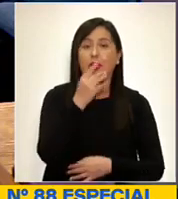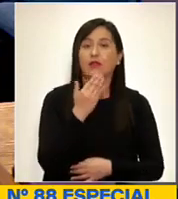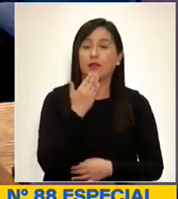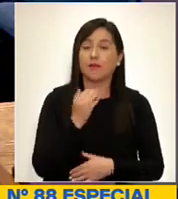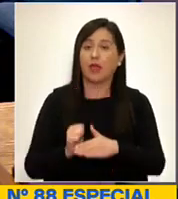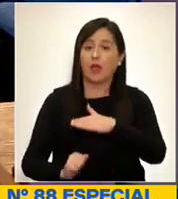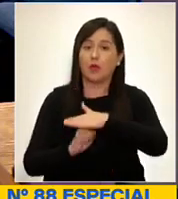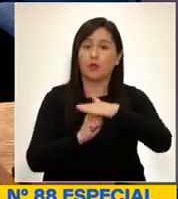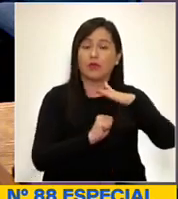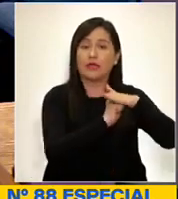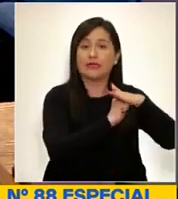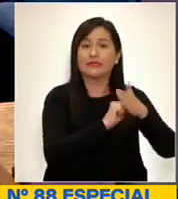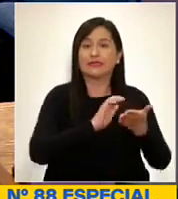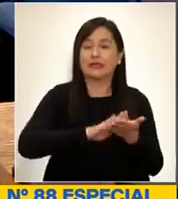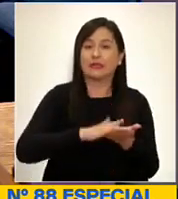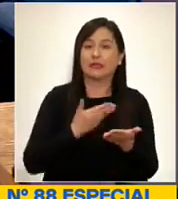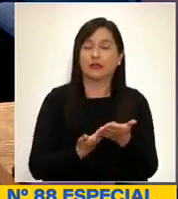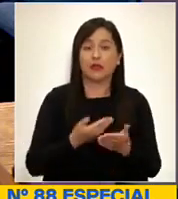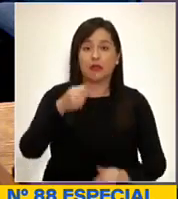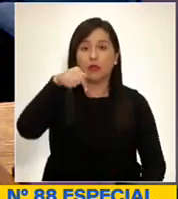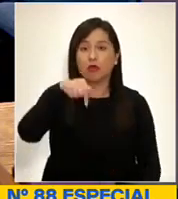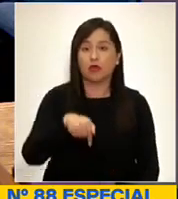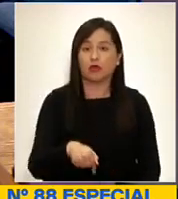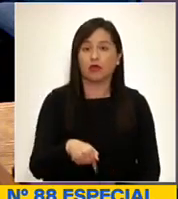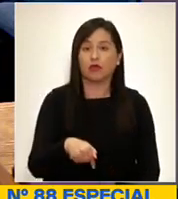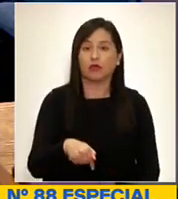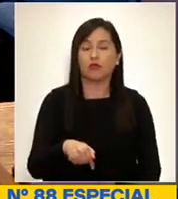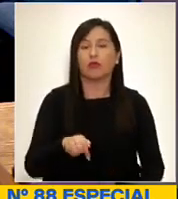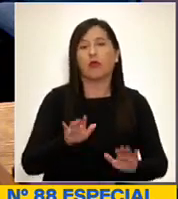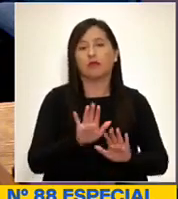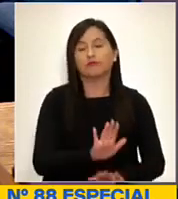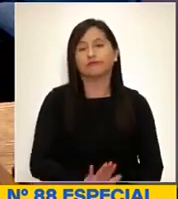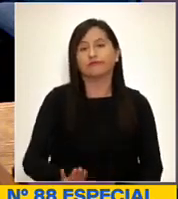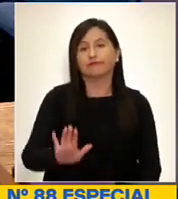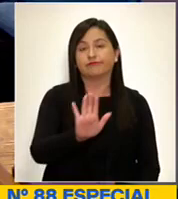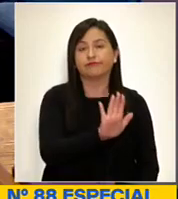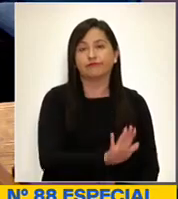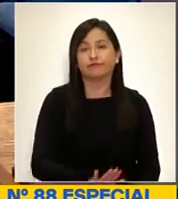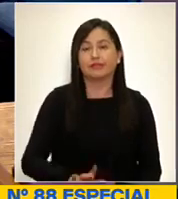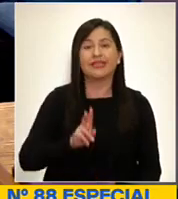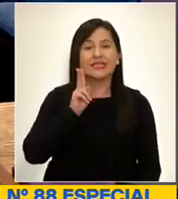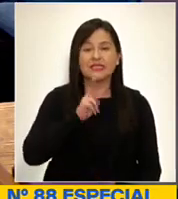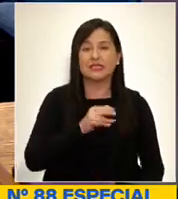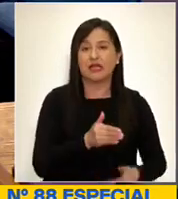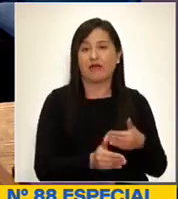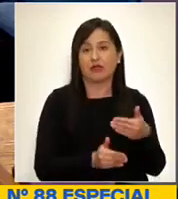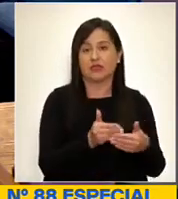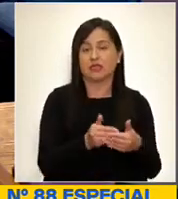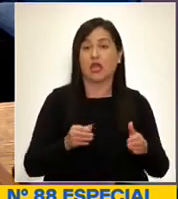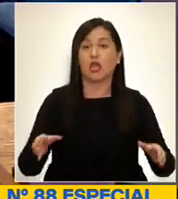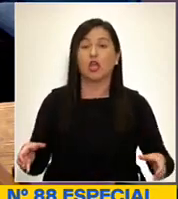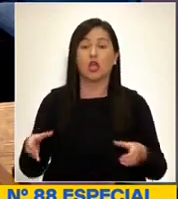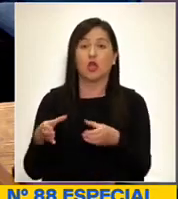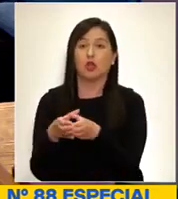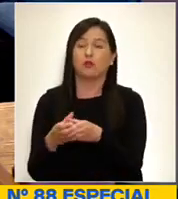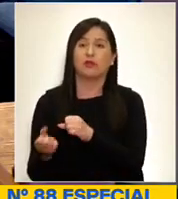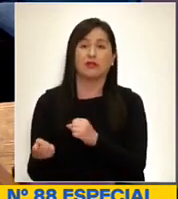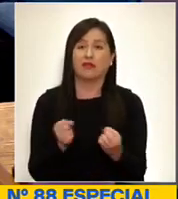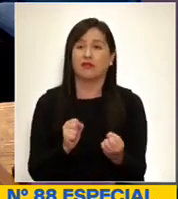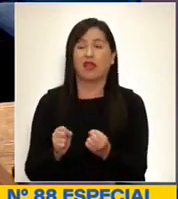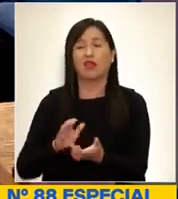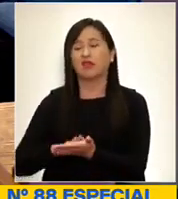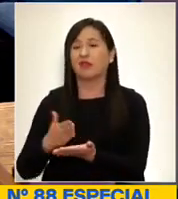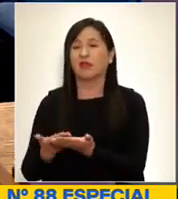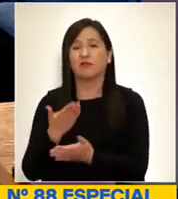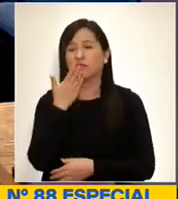autoridad sanitaria finalmente hoy día estamos parados y los equipos están desesperados hay gente que se quiere ir de salud